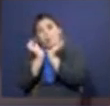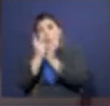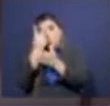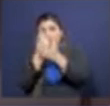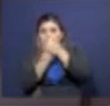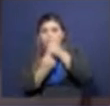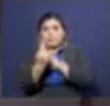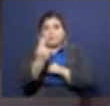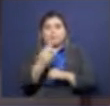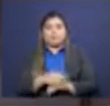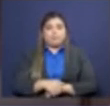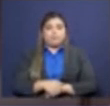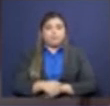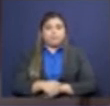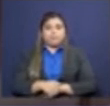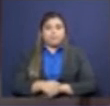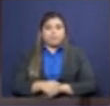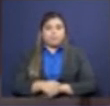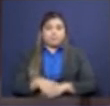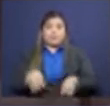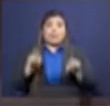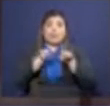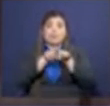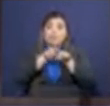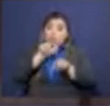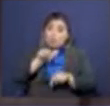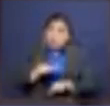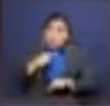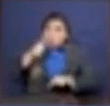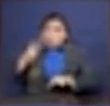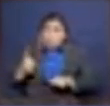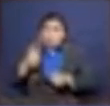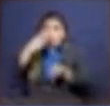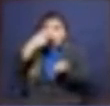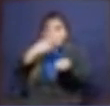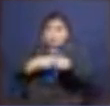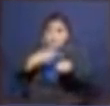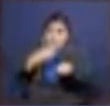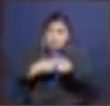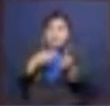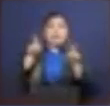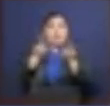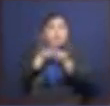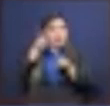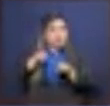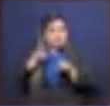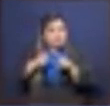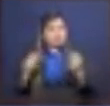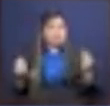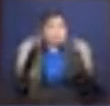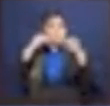agrego, en otras instalaciones de apoyo.